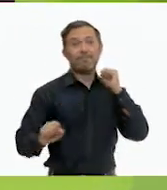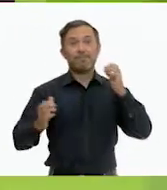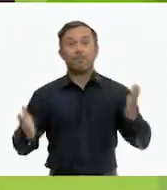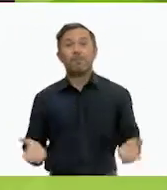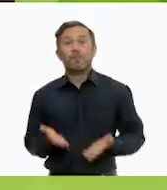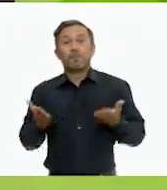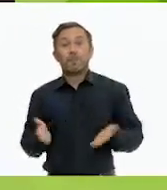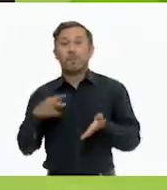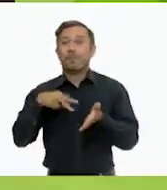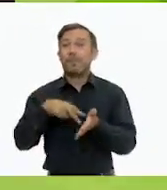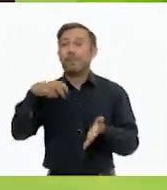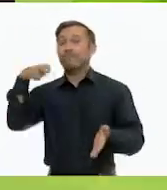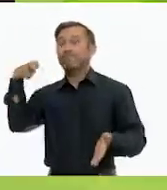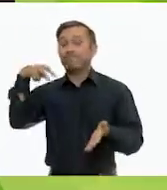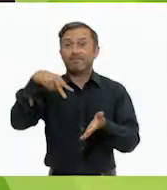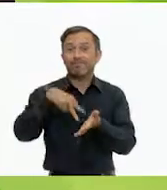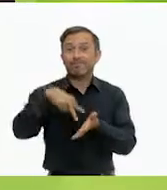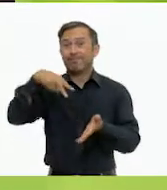Saltar.